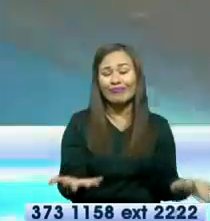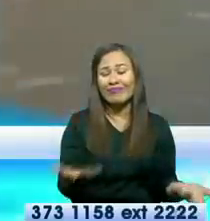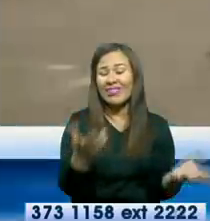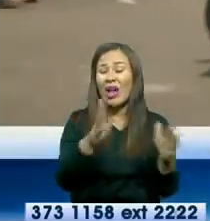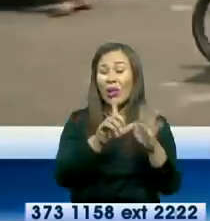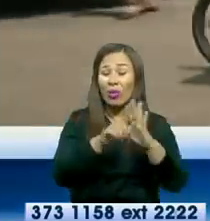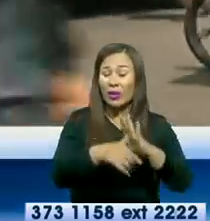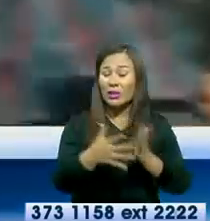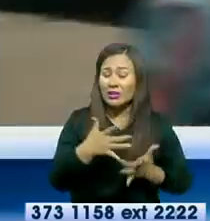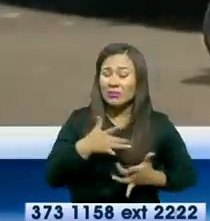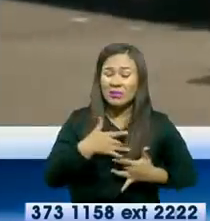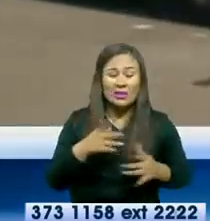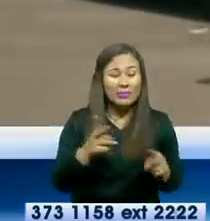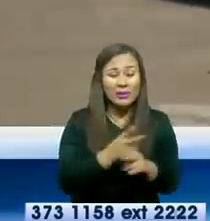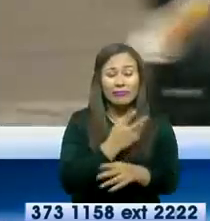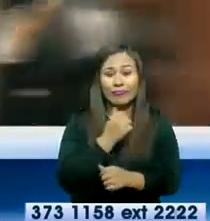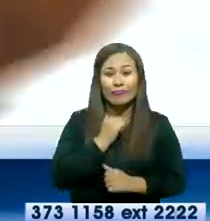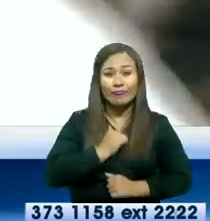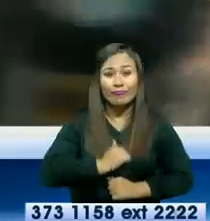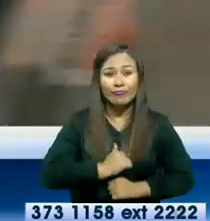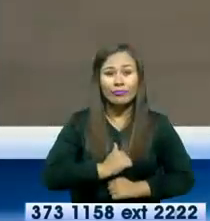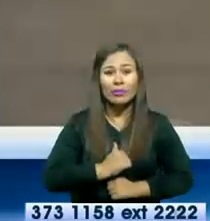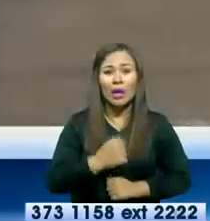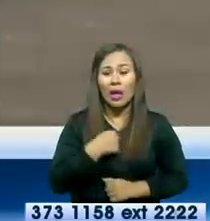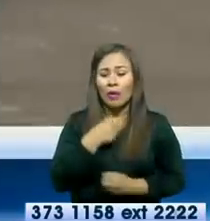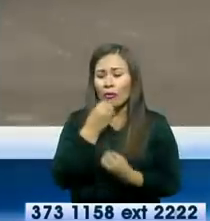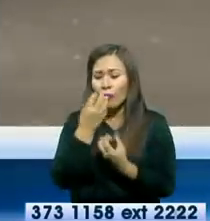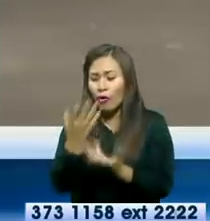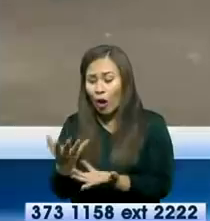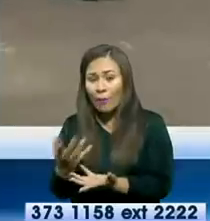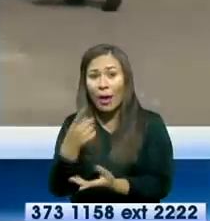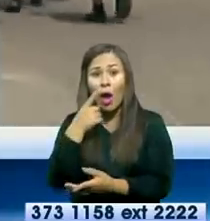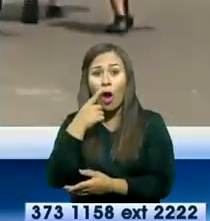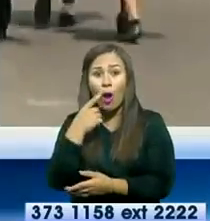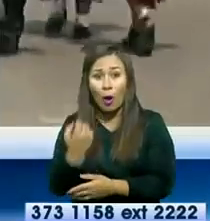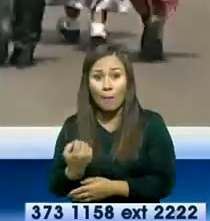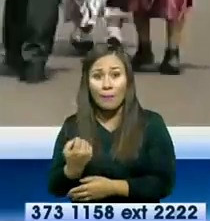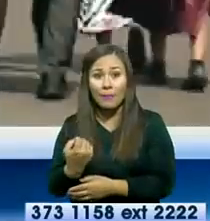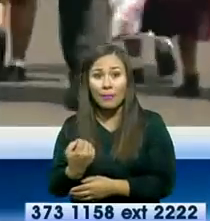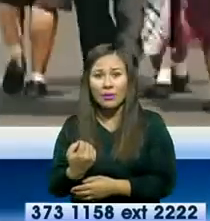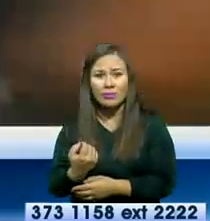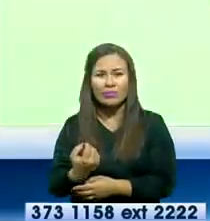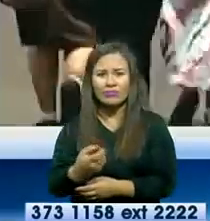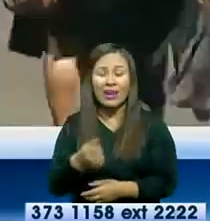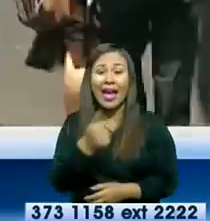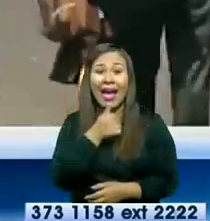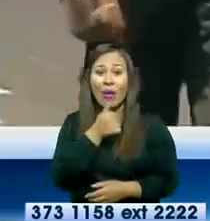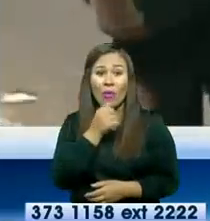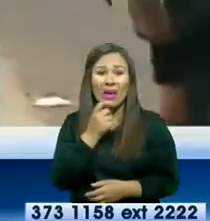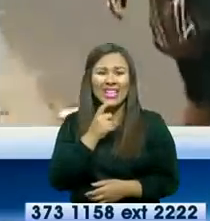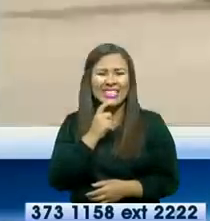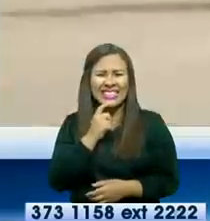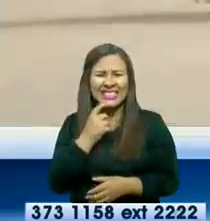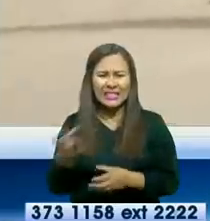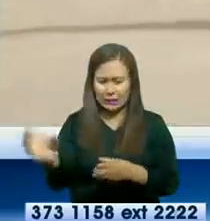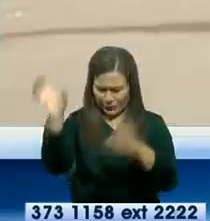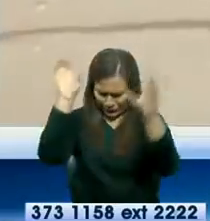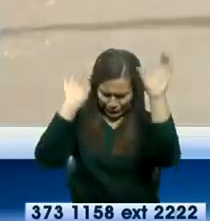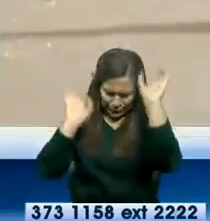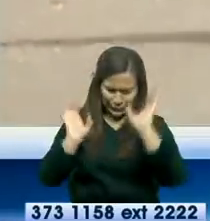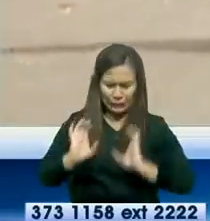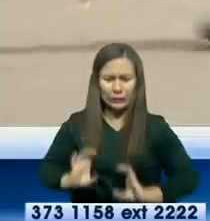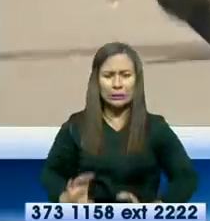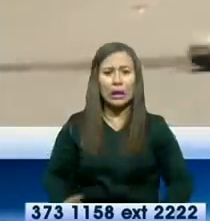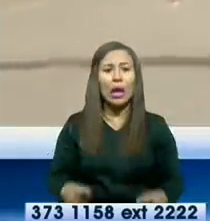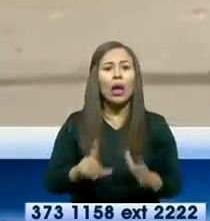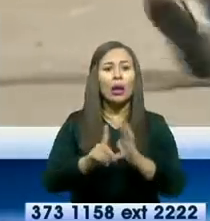hecho lamentable, la menor aseguró en su relato que los individuos procedieron a lanzar agua helada sobre su cuerpo y luego la abandonaron